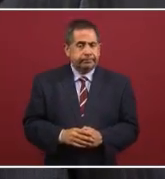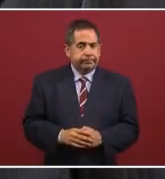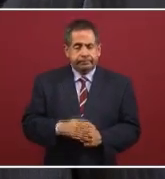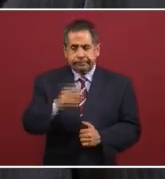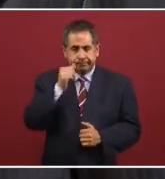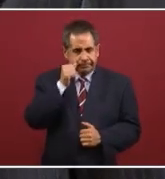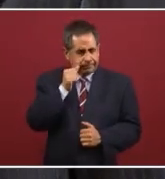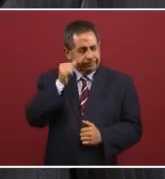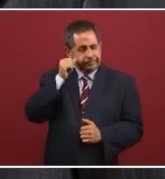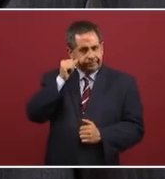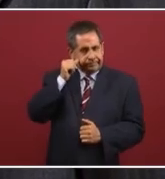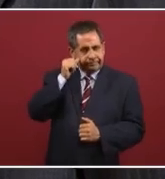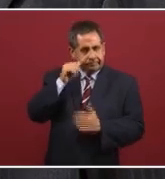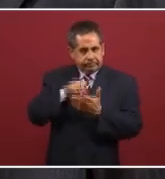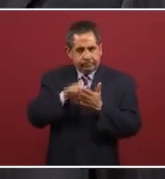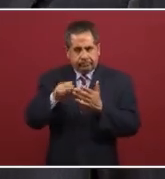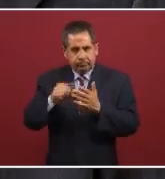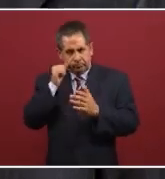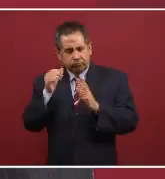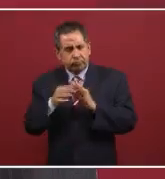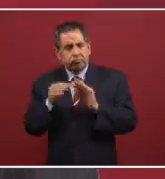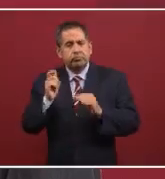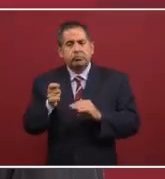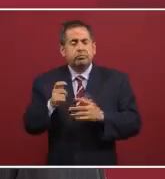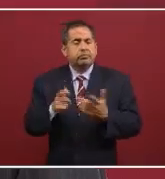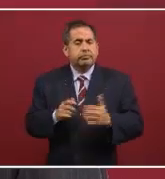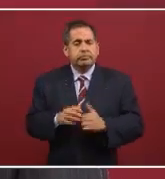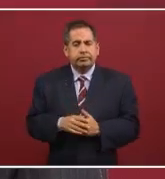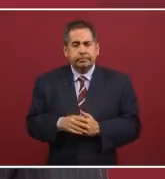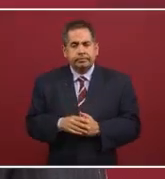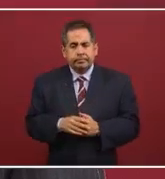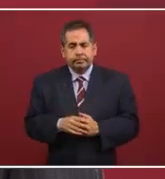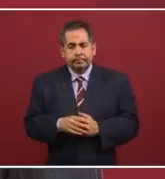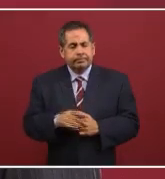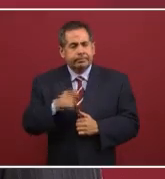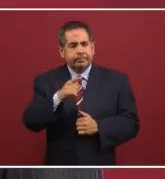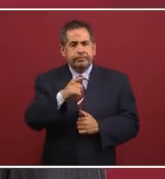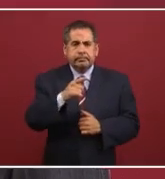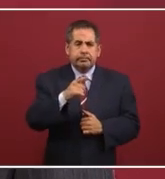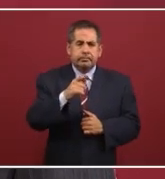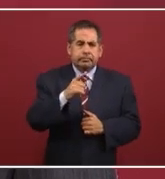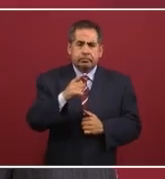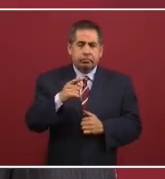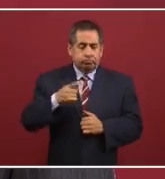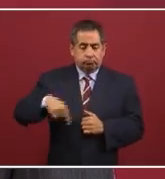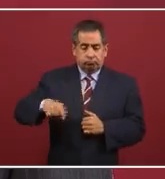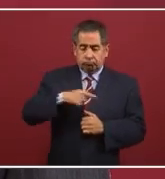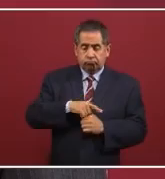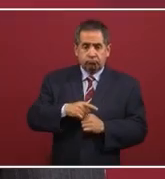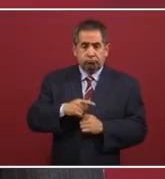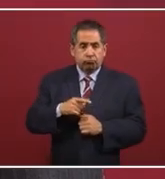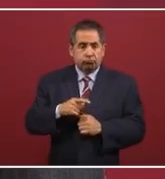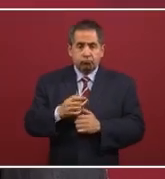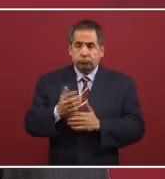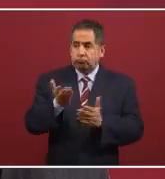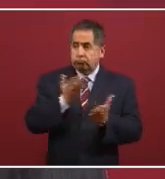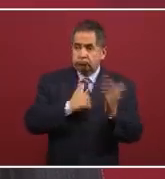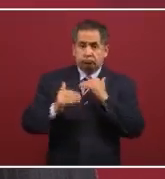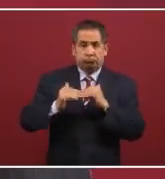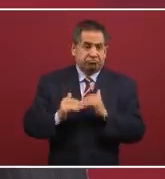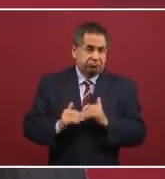Ayer, por ejemplo, reducen estas expectativas de crecimiento en el Banco de